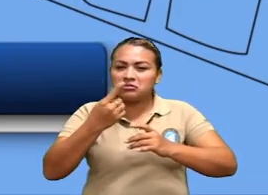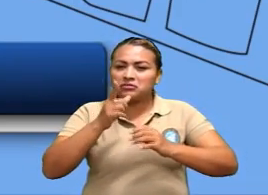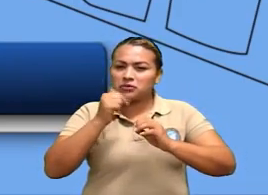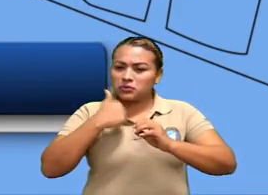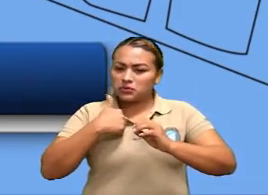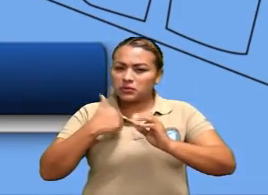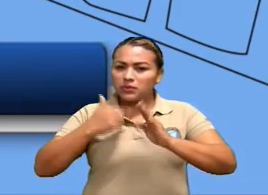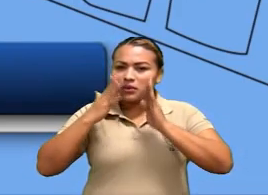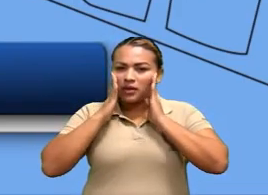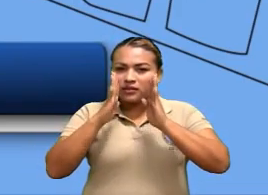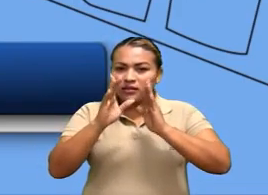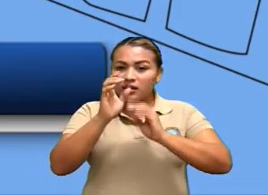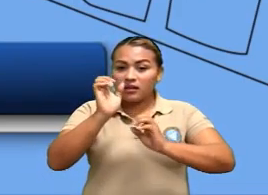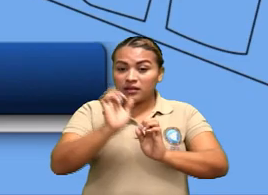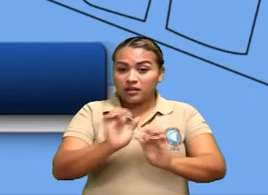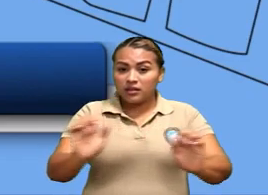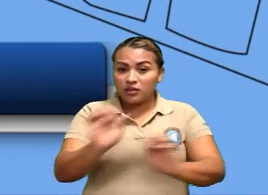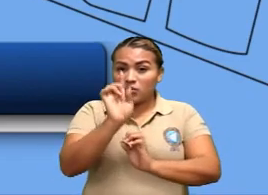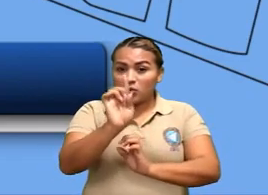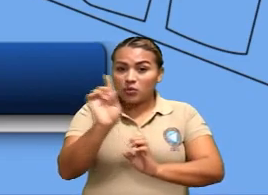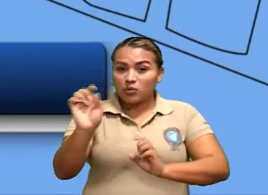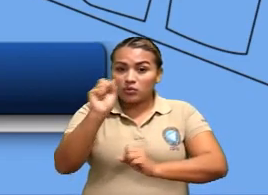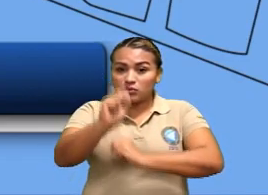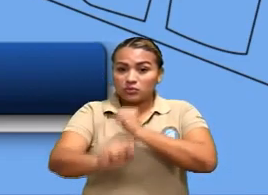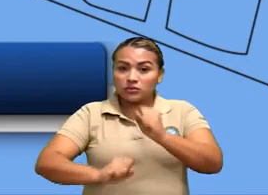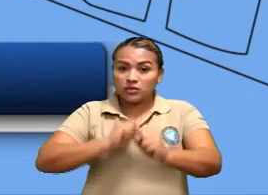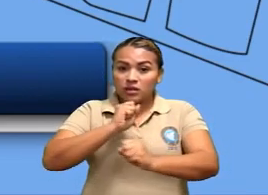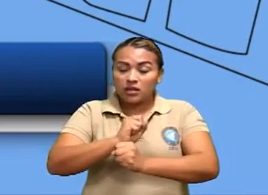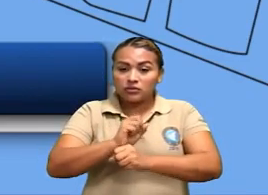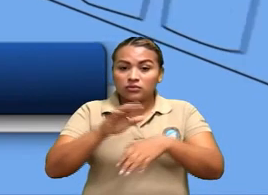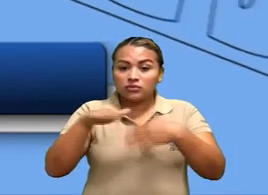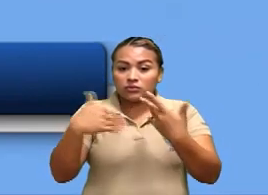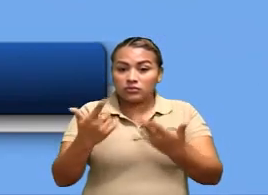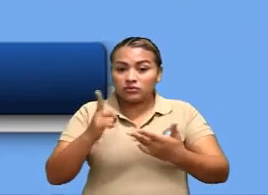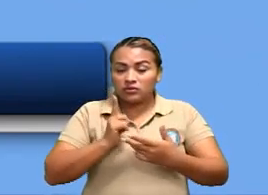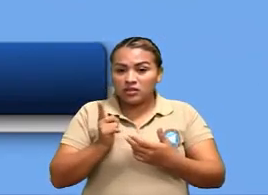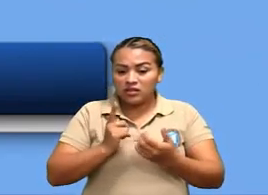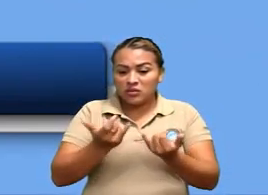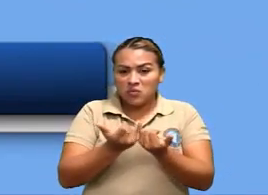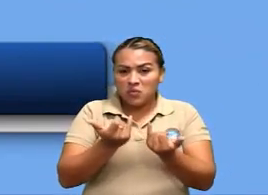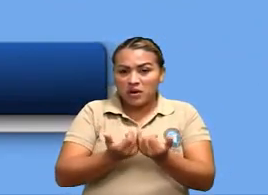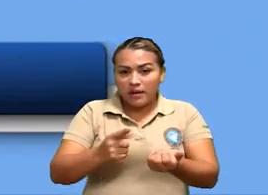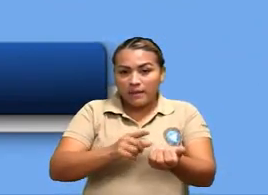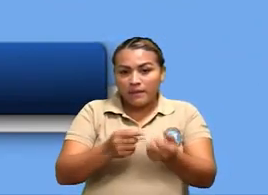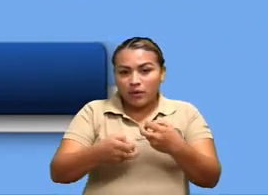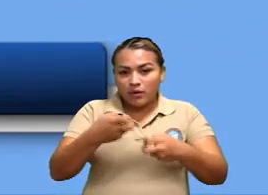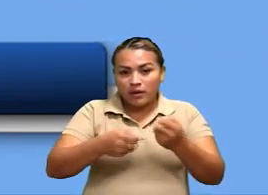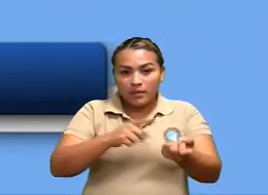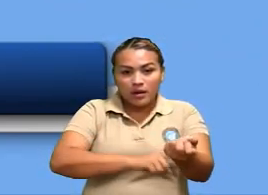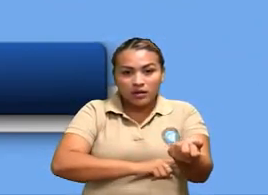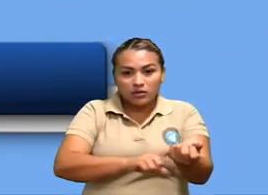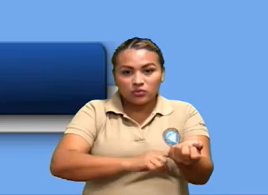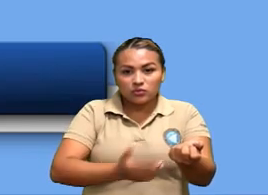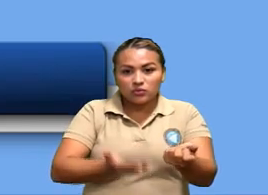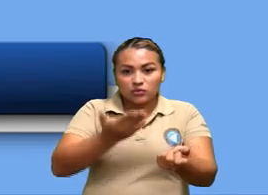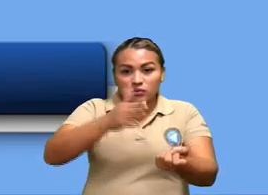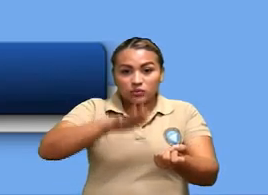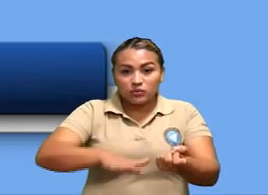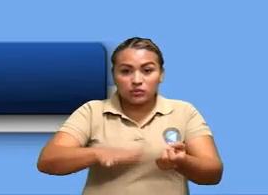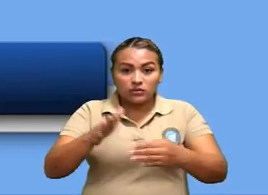obesidad, hipertensión más obesidad, obesidad más hipertensión, y una niña de 13 años con dislipidemia, o